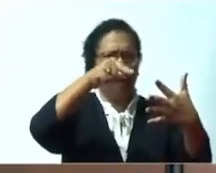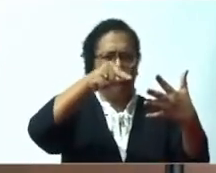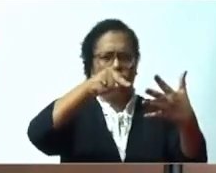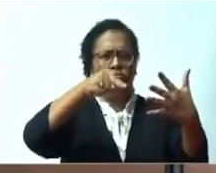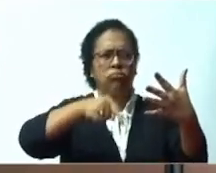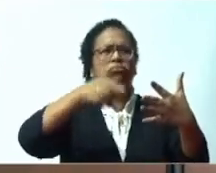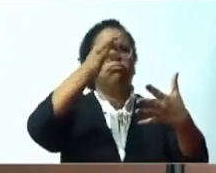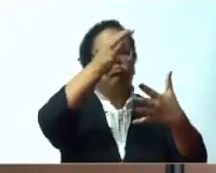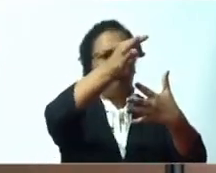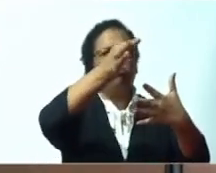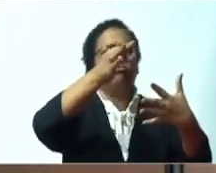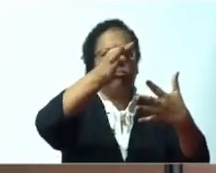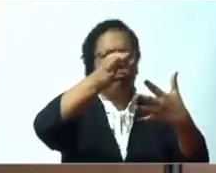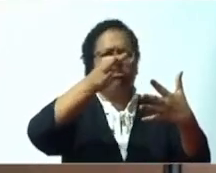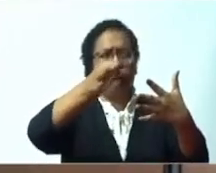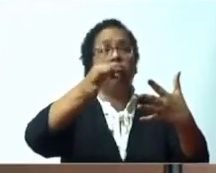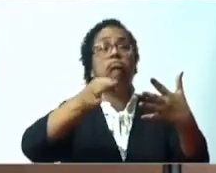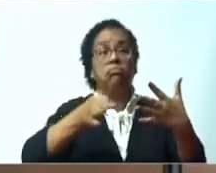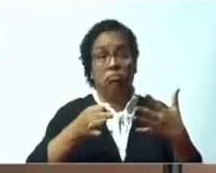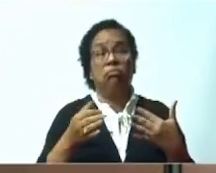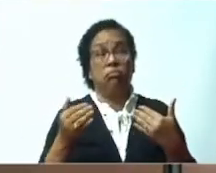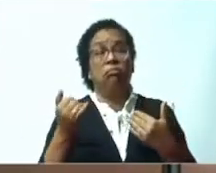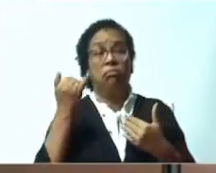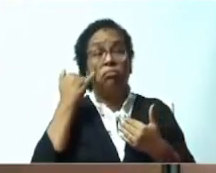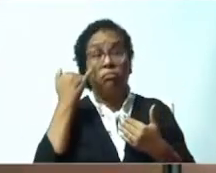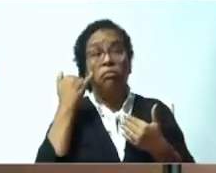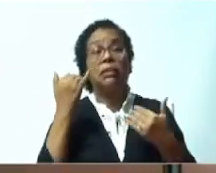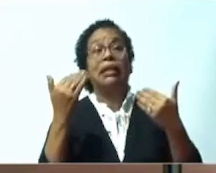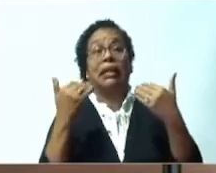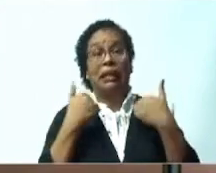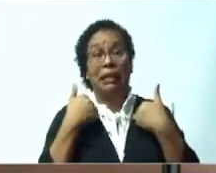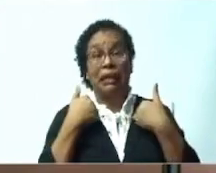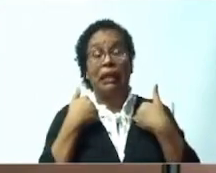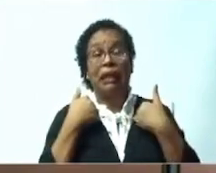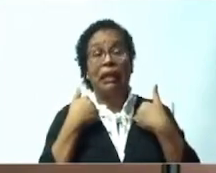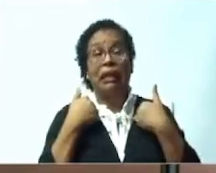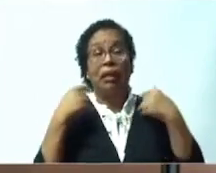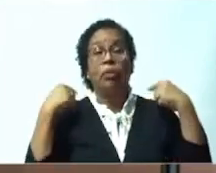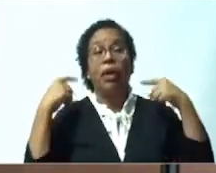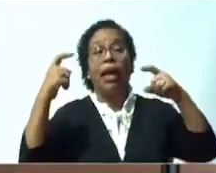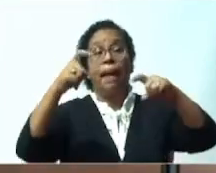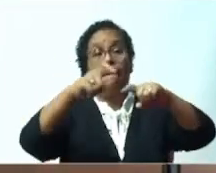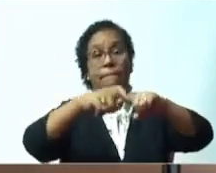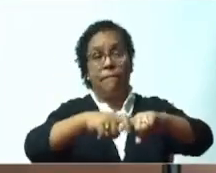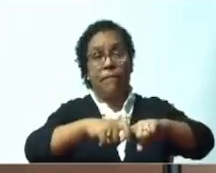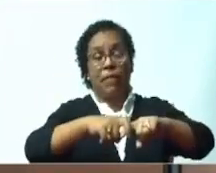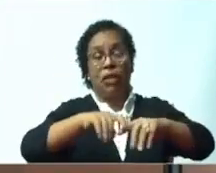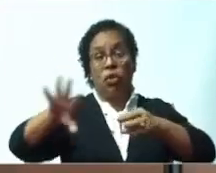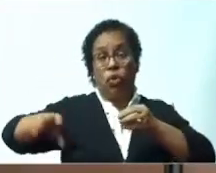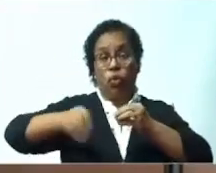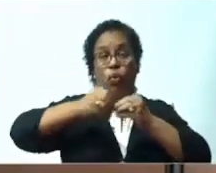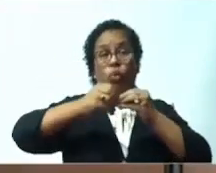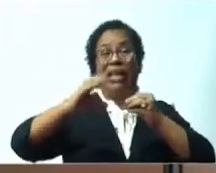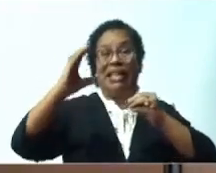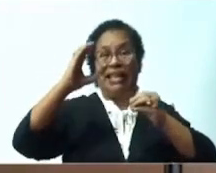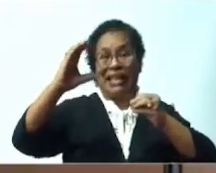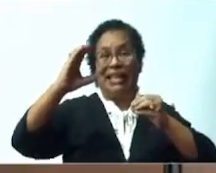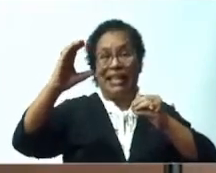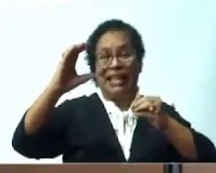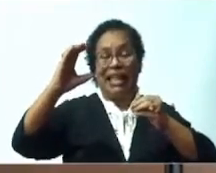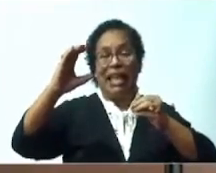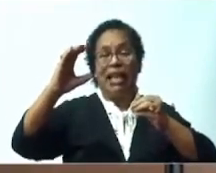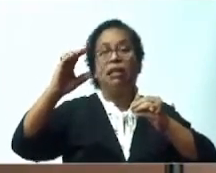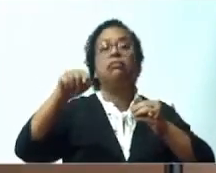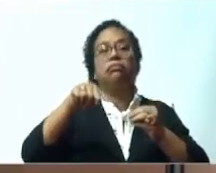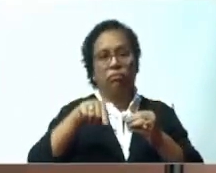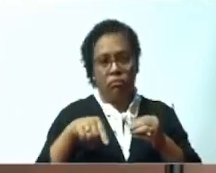en español, Horacio, ve al anexo 6 para que tú veas que sí está en español. Seguimos. El contrato